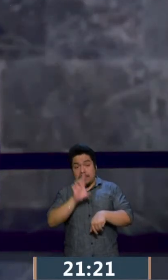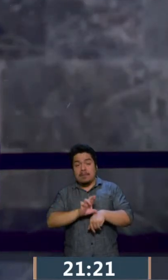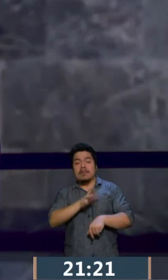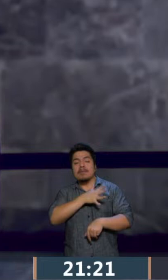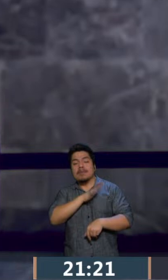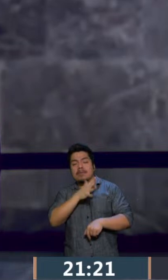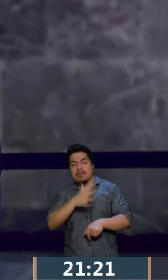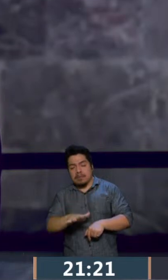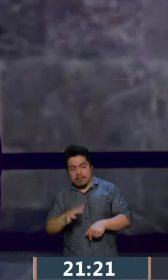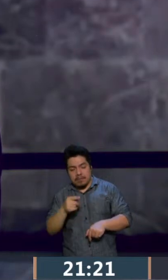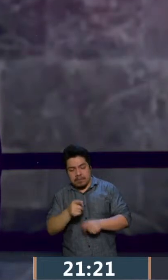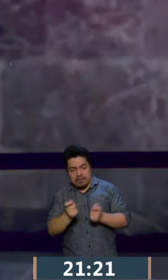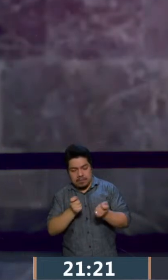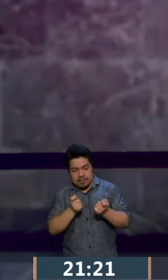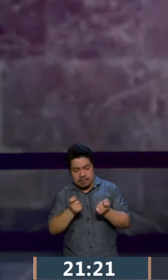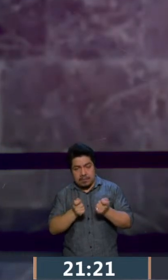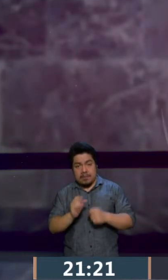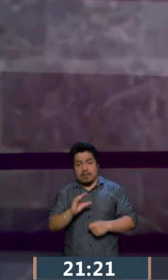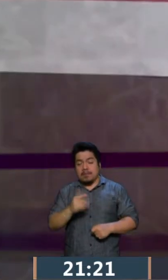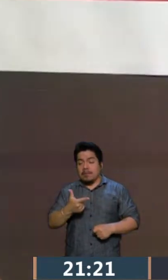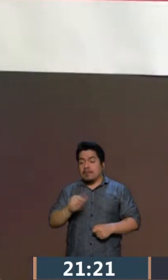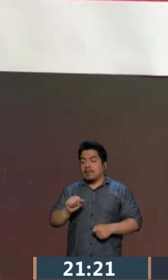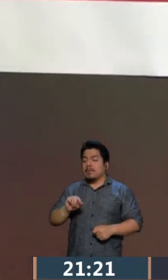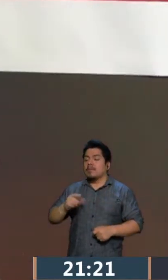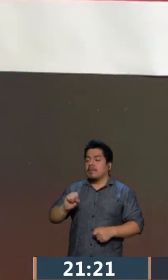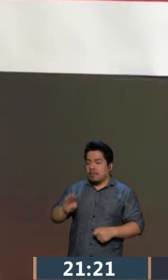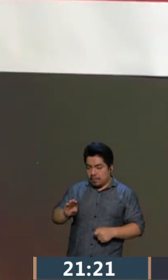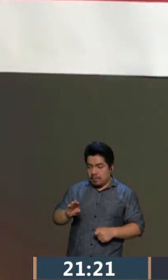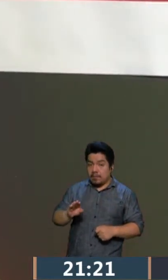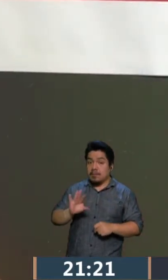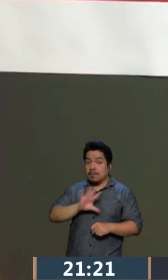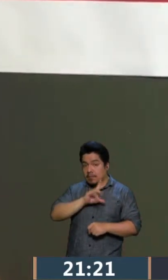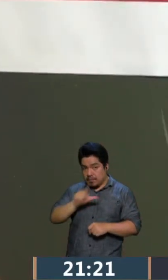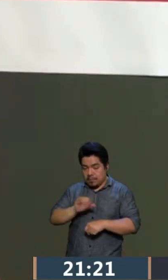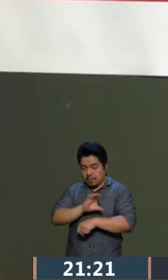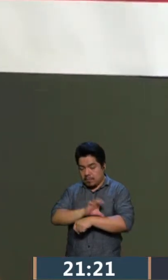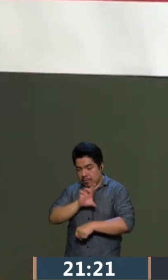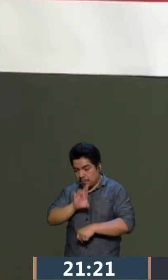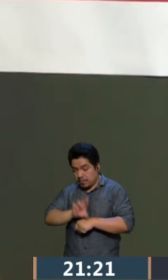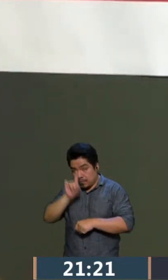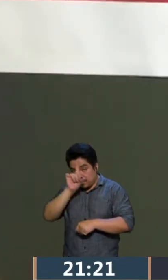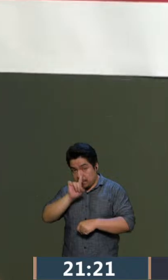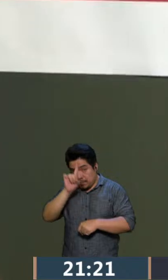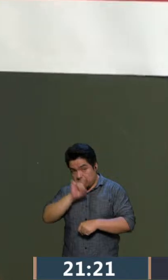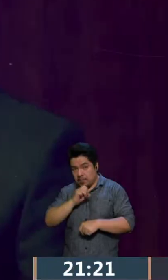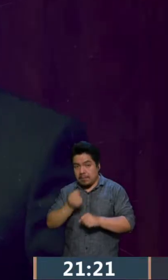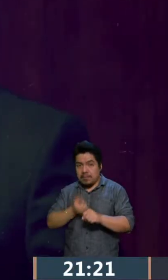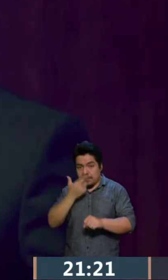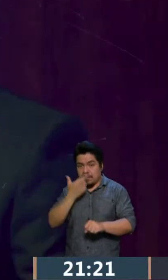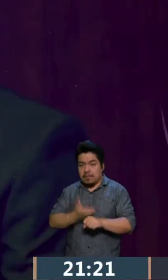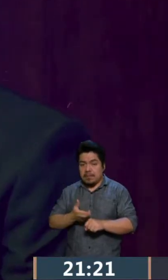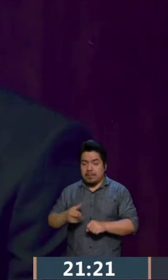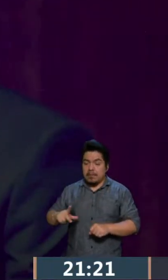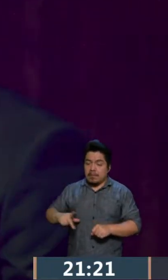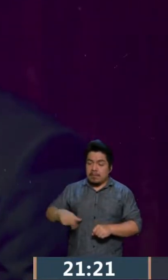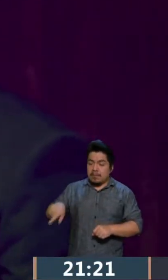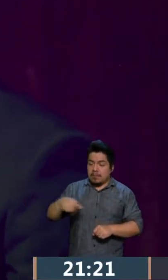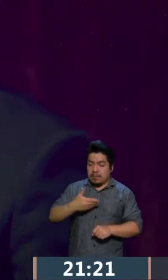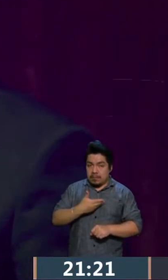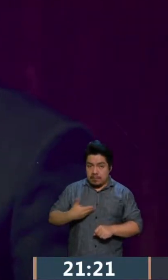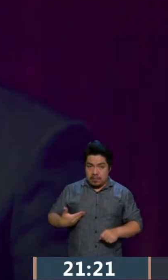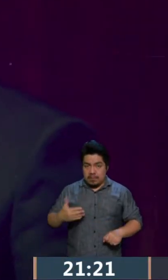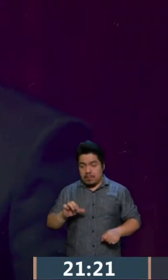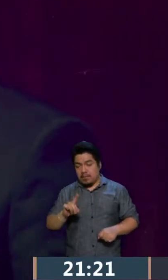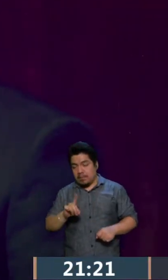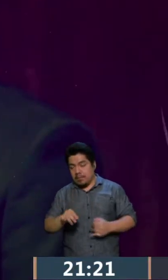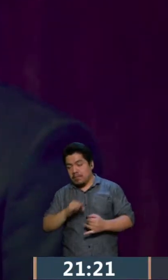de la Subsecretaría de Gobierno de la SEGOV. Después logró ser coordinador de asesores de la Secretaría Particular de la Presidencia de Felipe Calderón